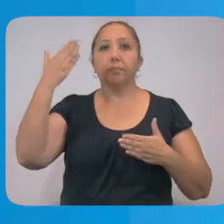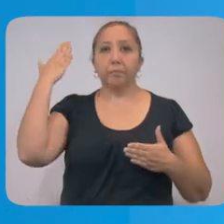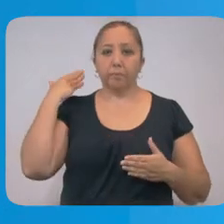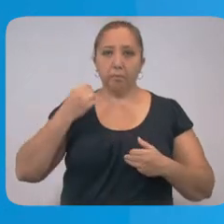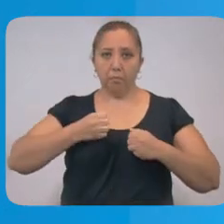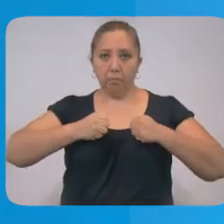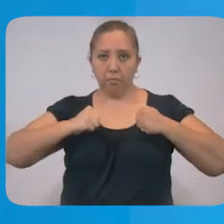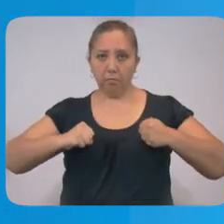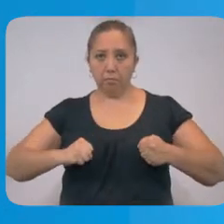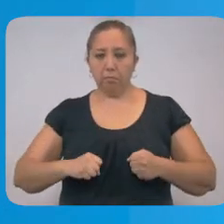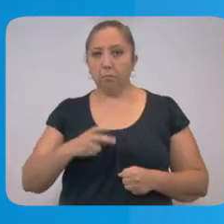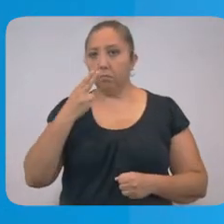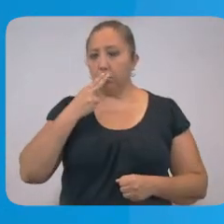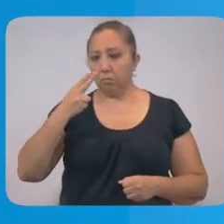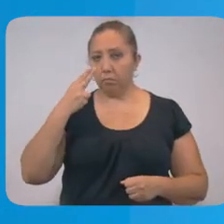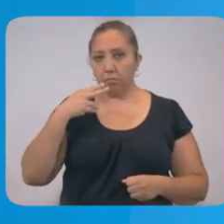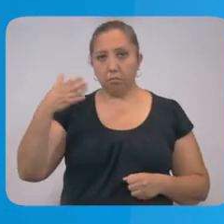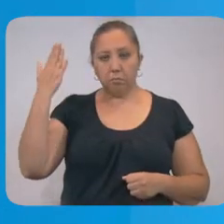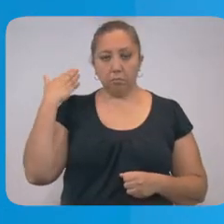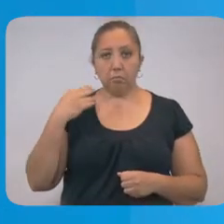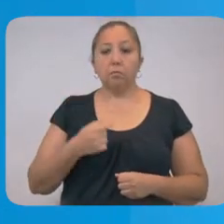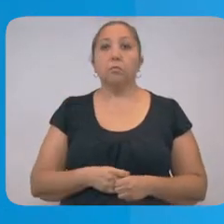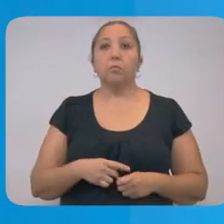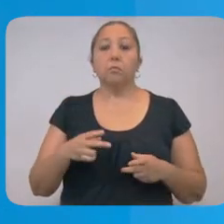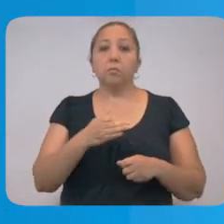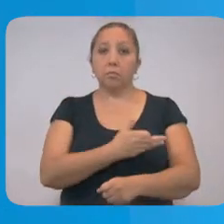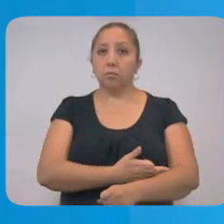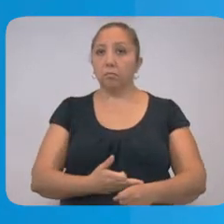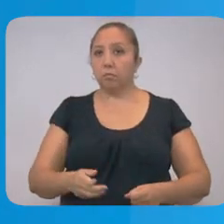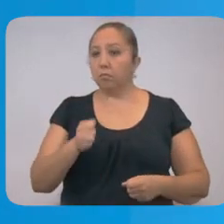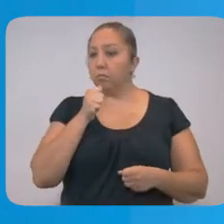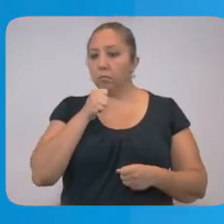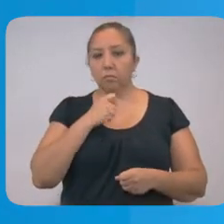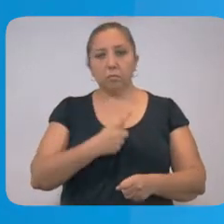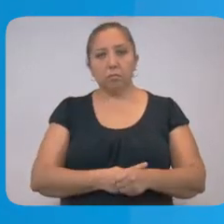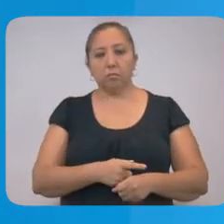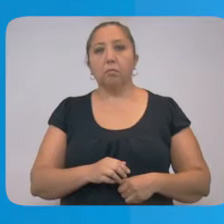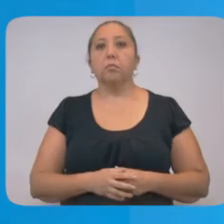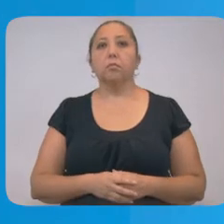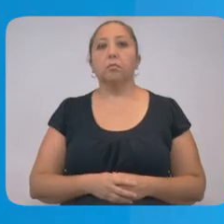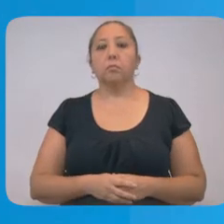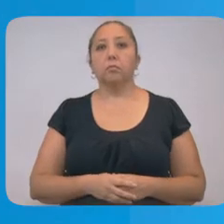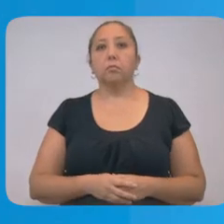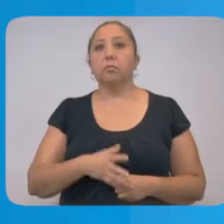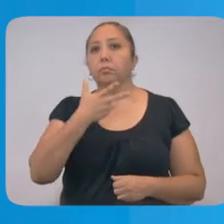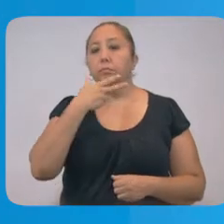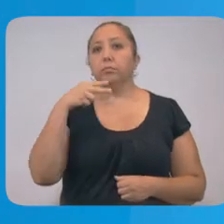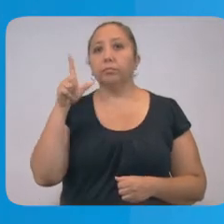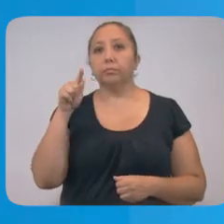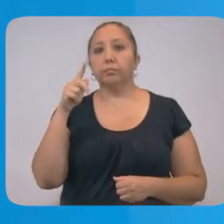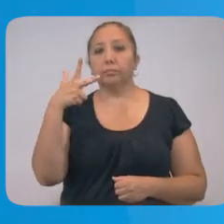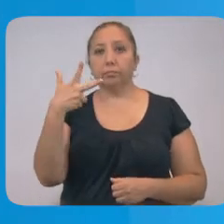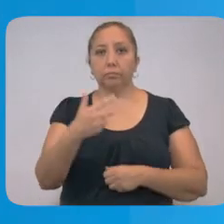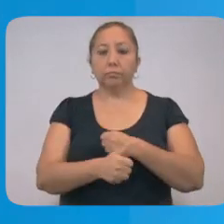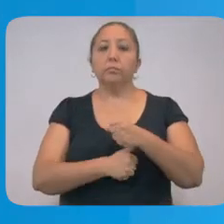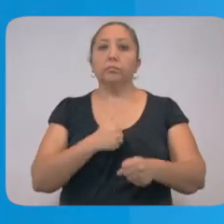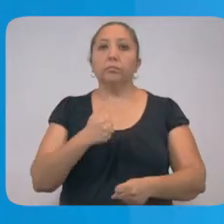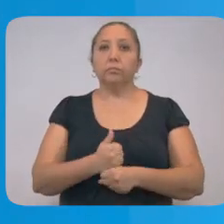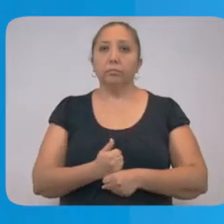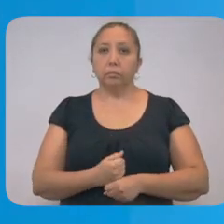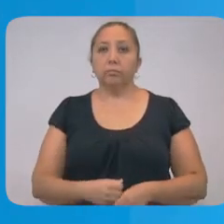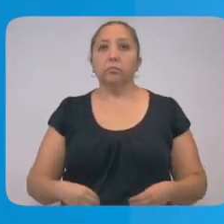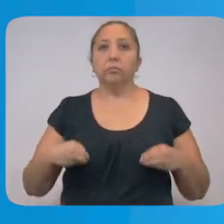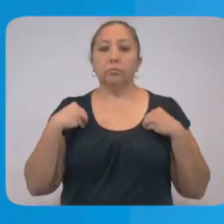de obesidad y tabaquismo. Sus contactos se reportan asintomáticos. Hombre de 78 años,